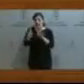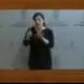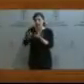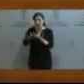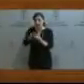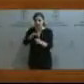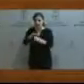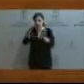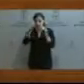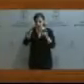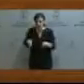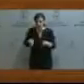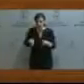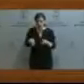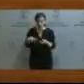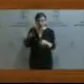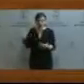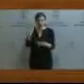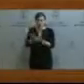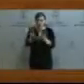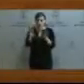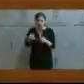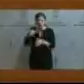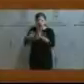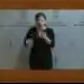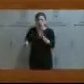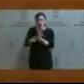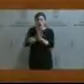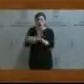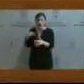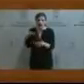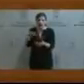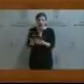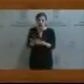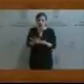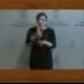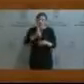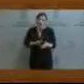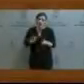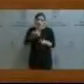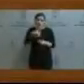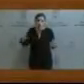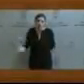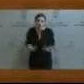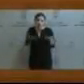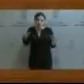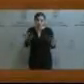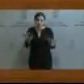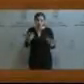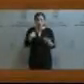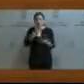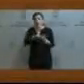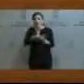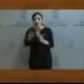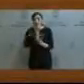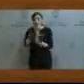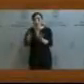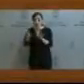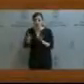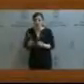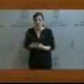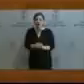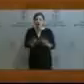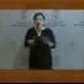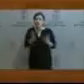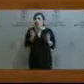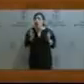proceso de traslados hasta ahora. Menos mal que lo iban a potenciar, por cierto. Me refiero al área 6. Lo peor es